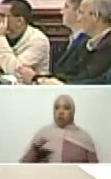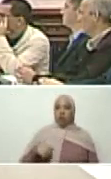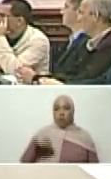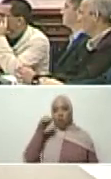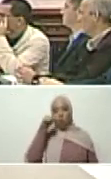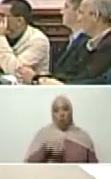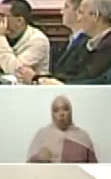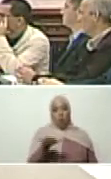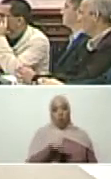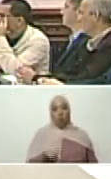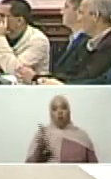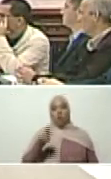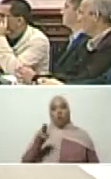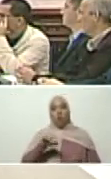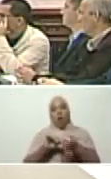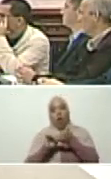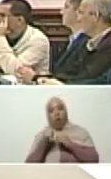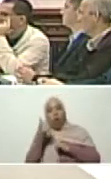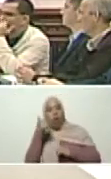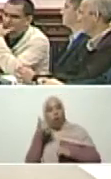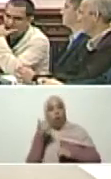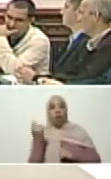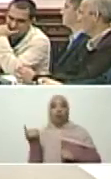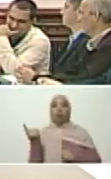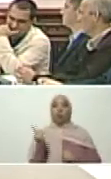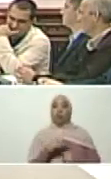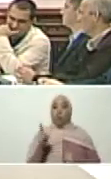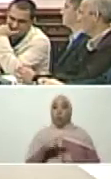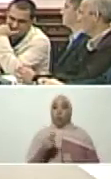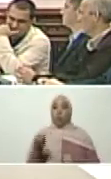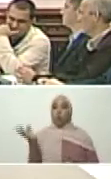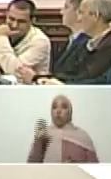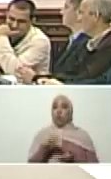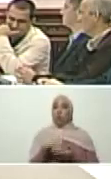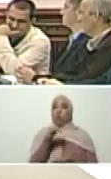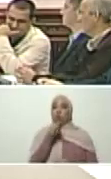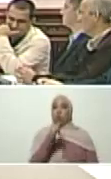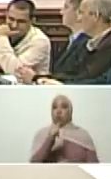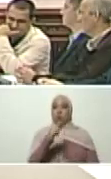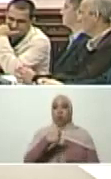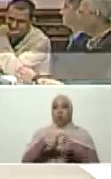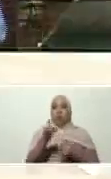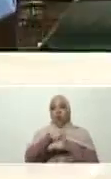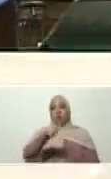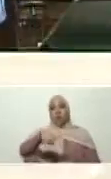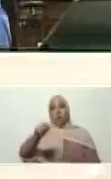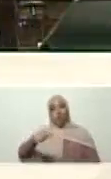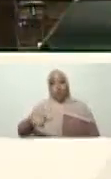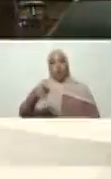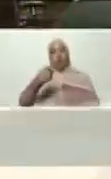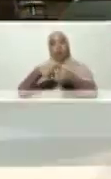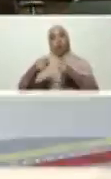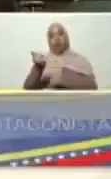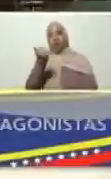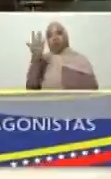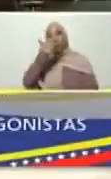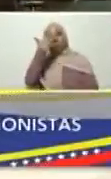se vuelva a dormir más nunca y sea dominado otra vez por otras élites